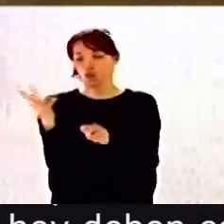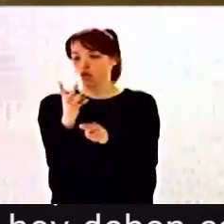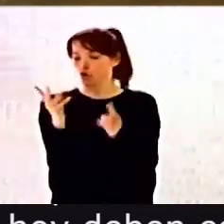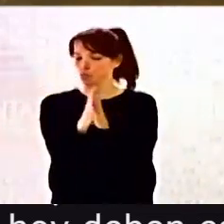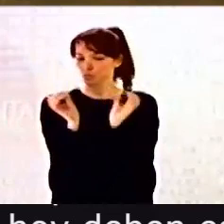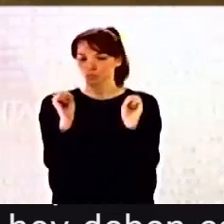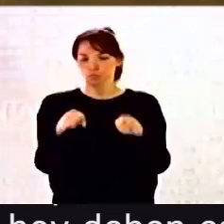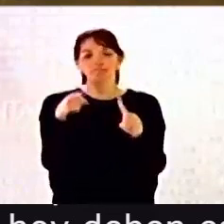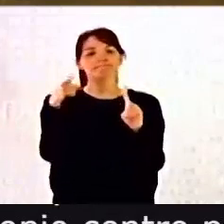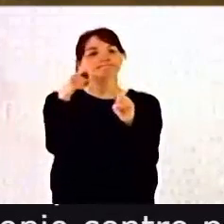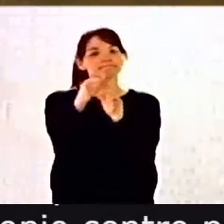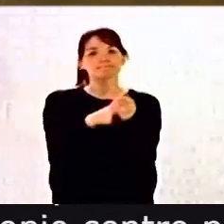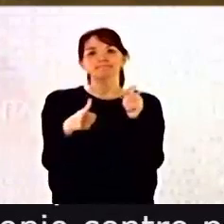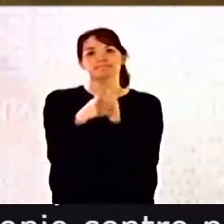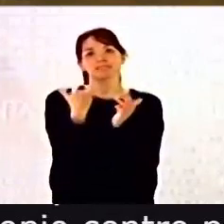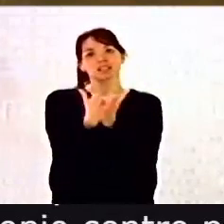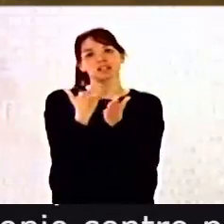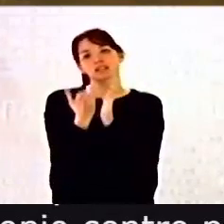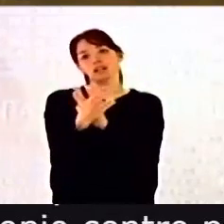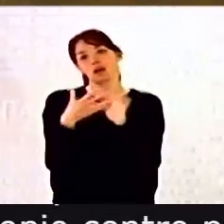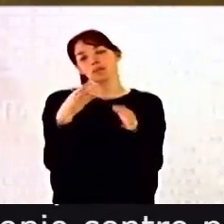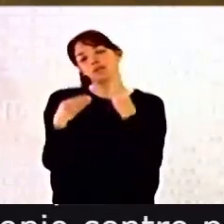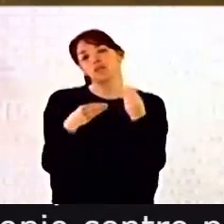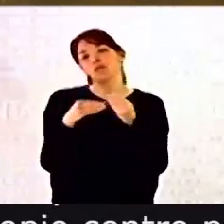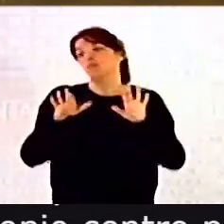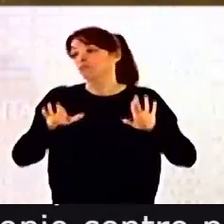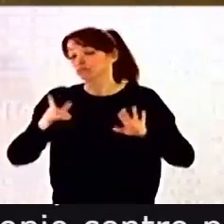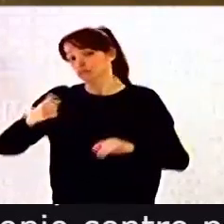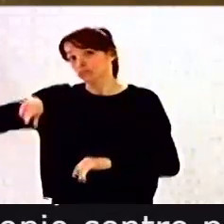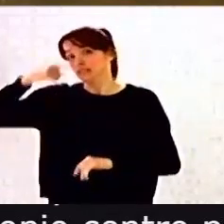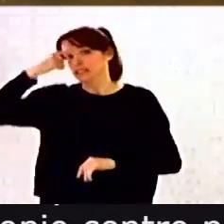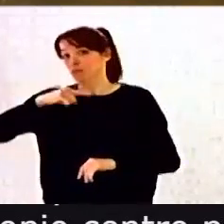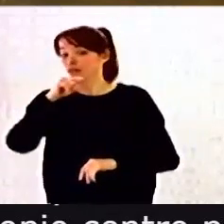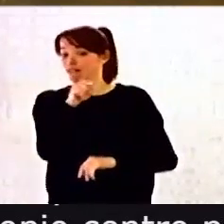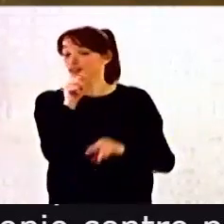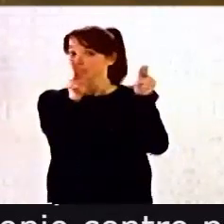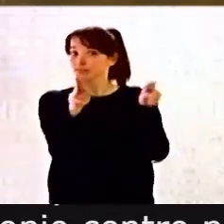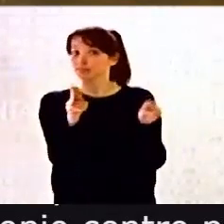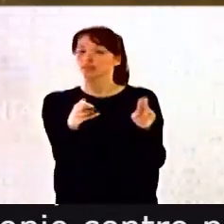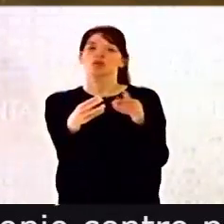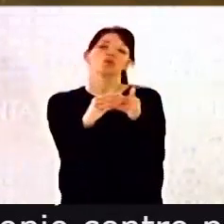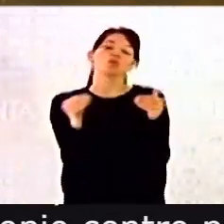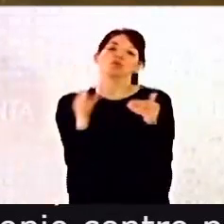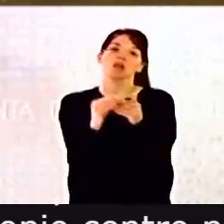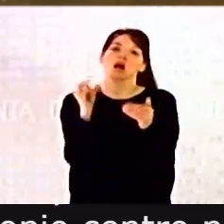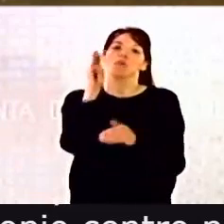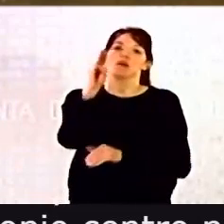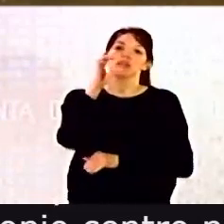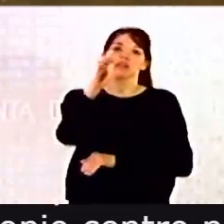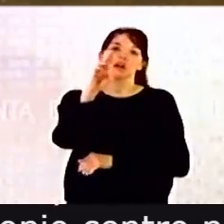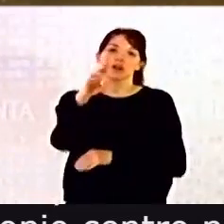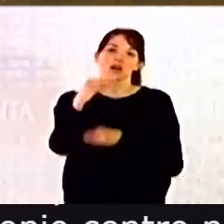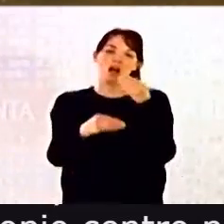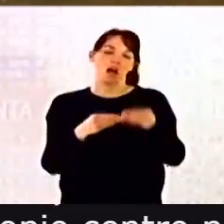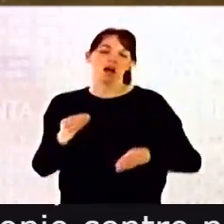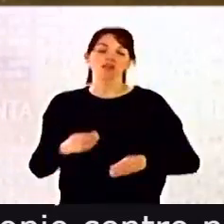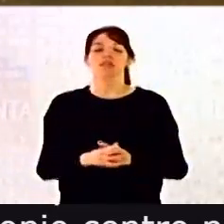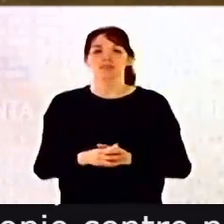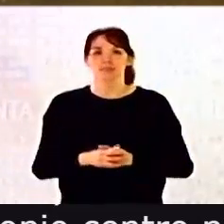realizar los test rápidos, pero que sepan que allí estamos utilizando la prueba oro para el diagnóstico, la